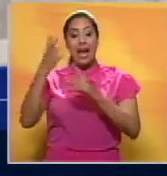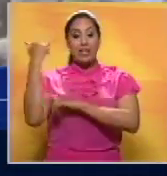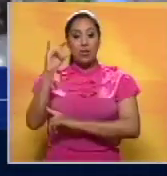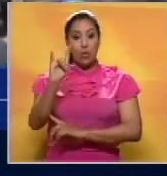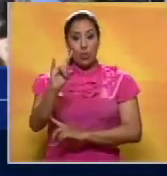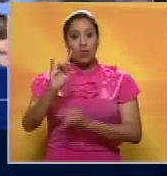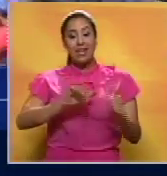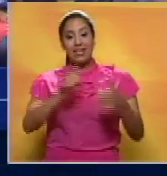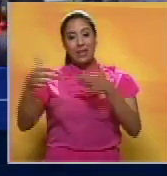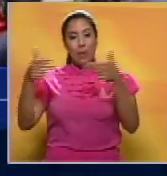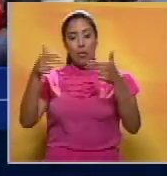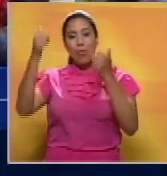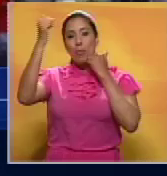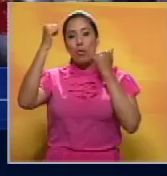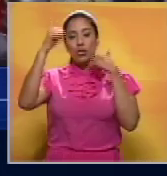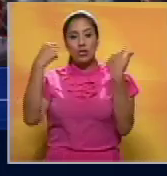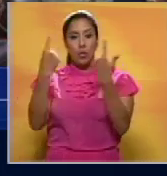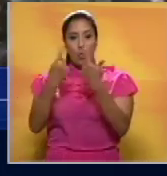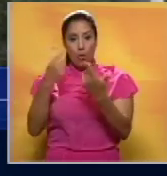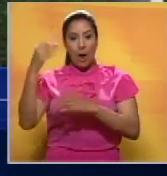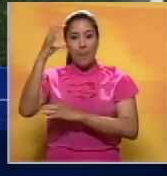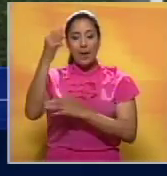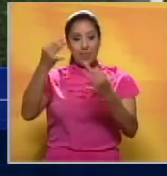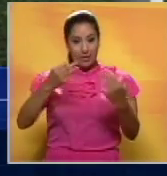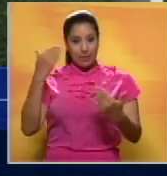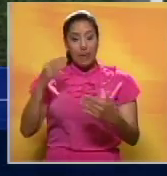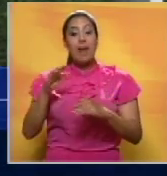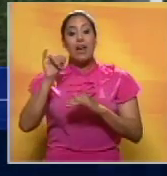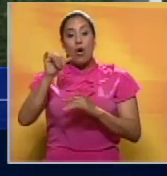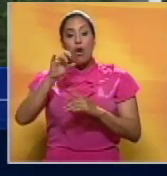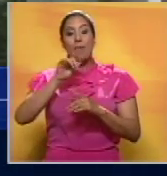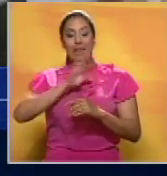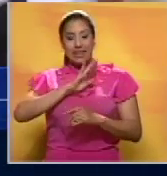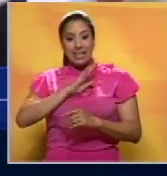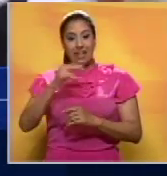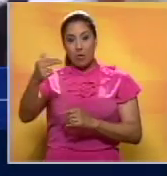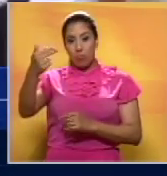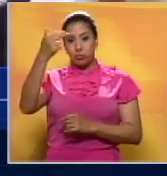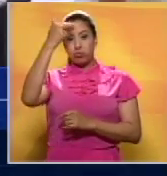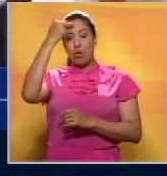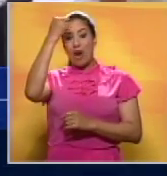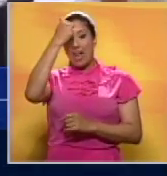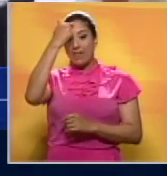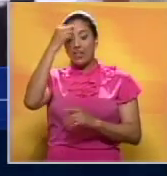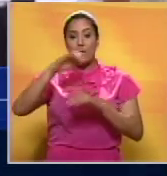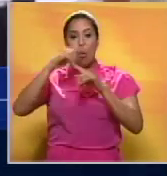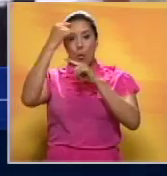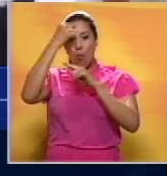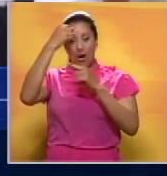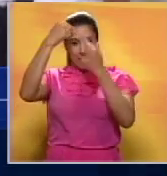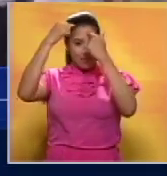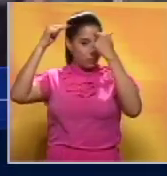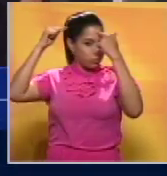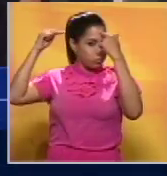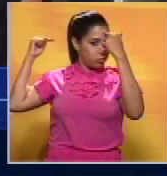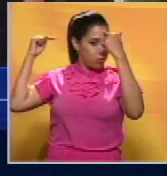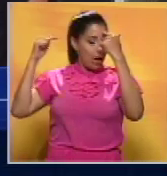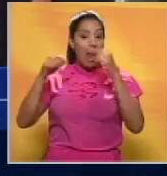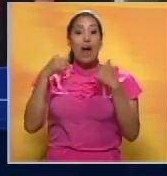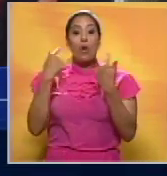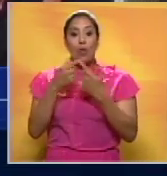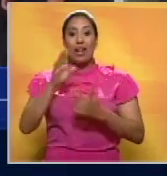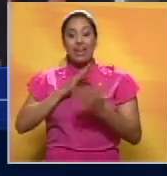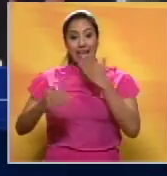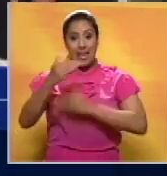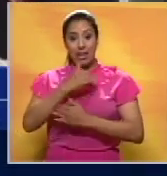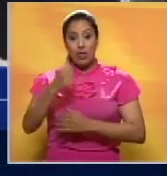lunes cuando enfrentaba una protesta en el sector Palma Real. Escandón recibió el impacto en la frente con orificio de entrada y salida. Desde que